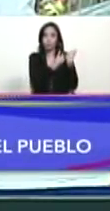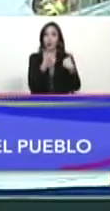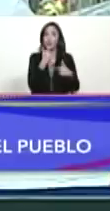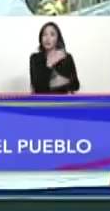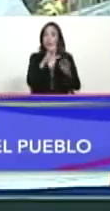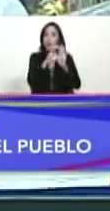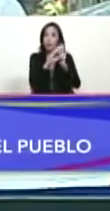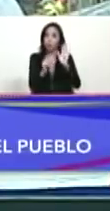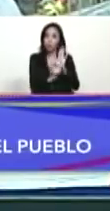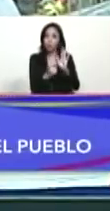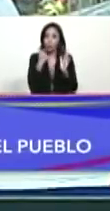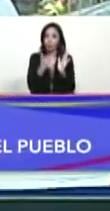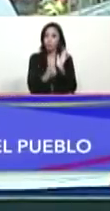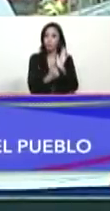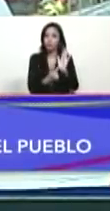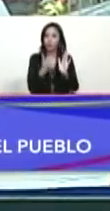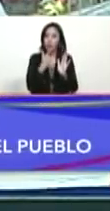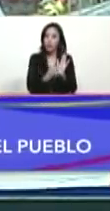Constitución.